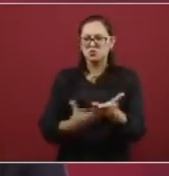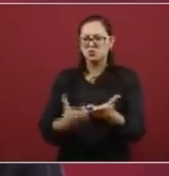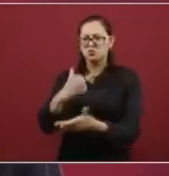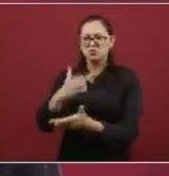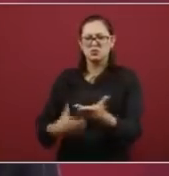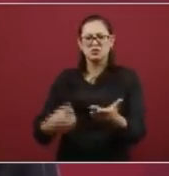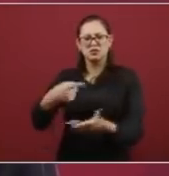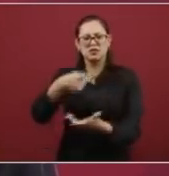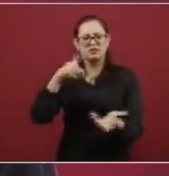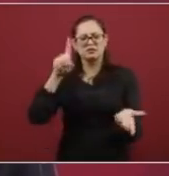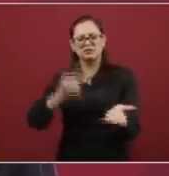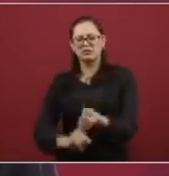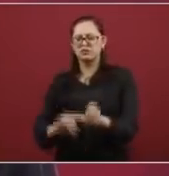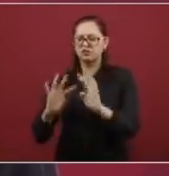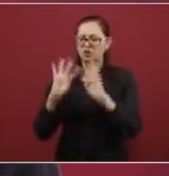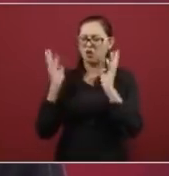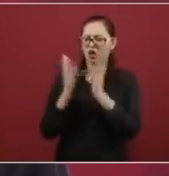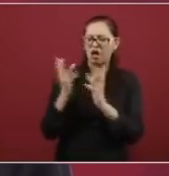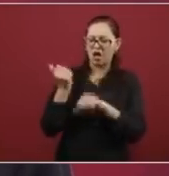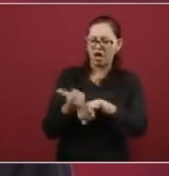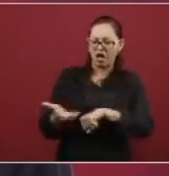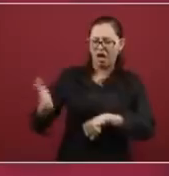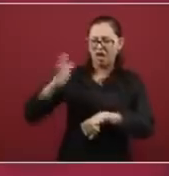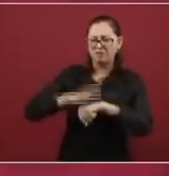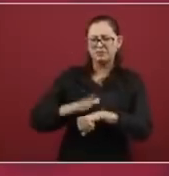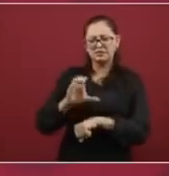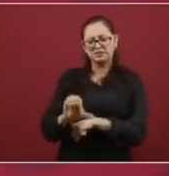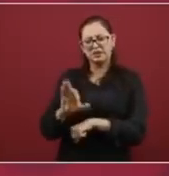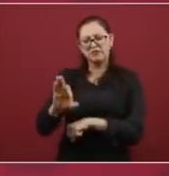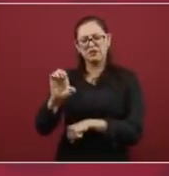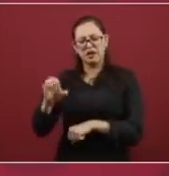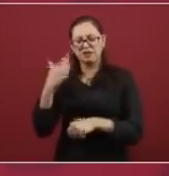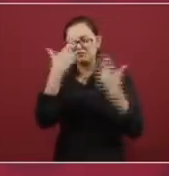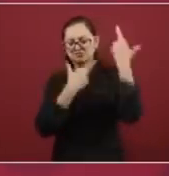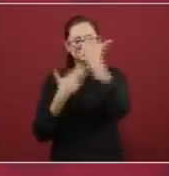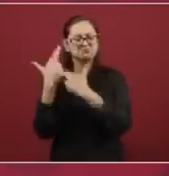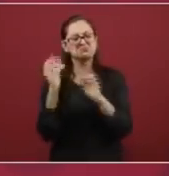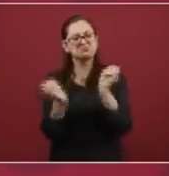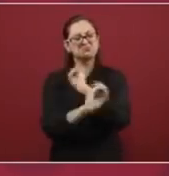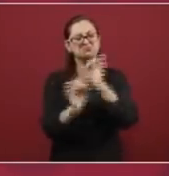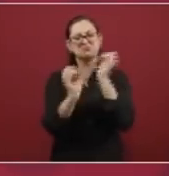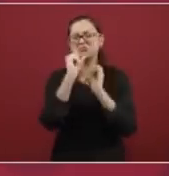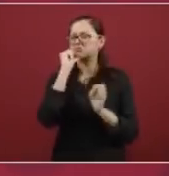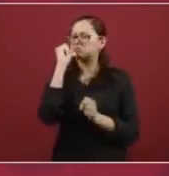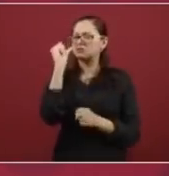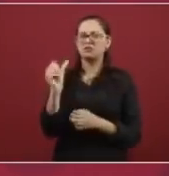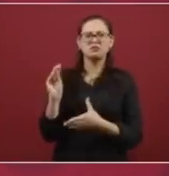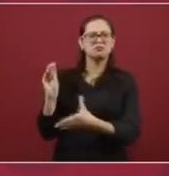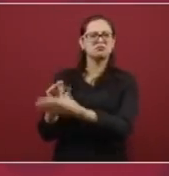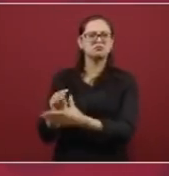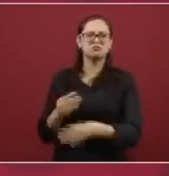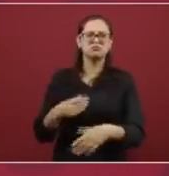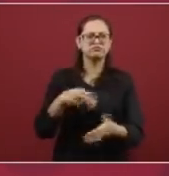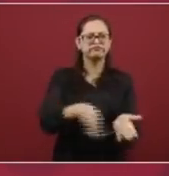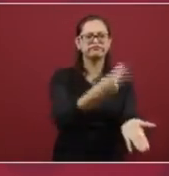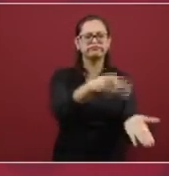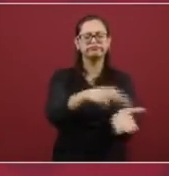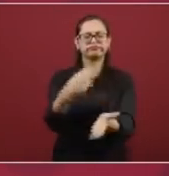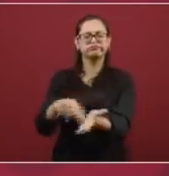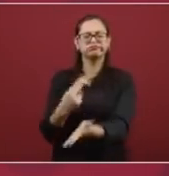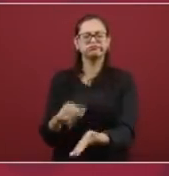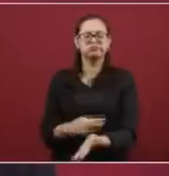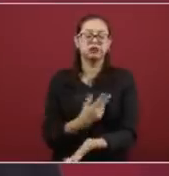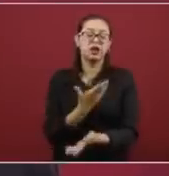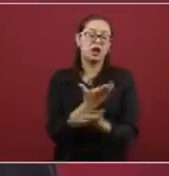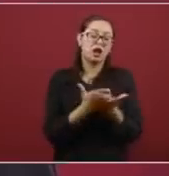consejos de administración de la Comisión Federal de Electricidad. Respecto al robo de hidrocarburos, el mandatario